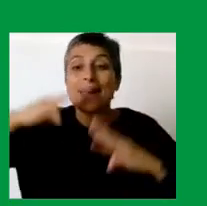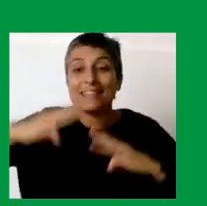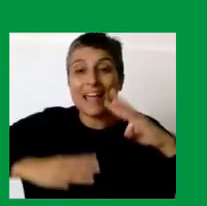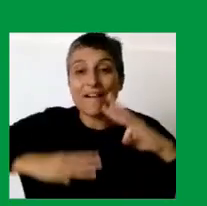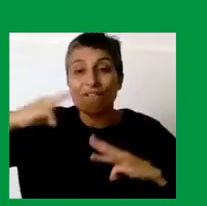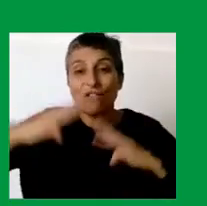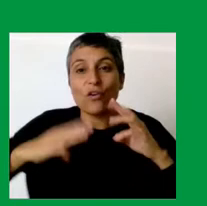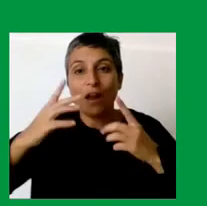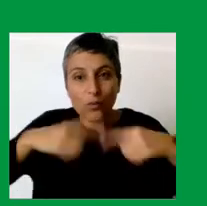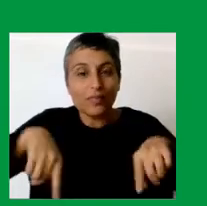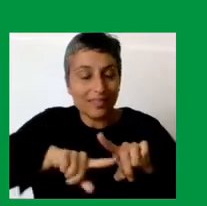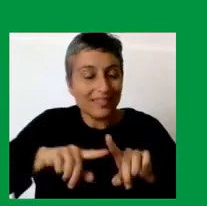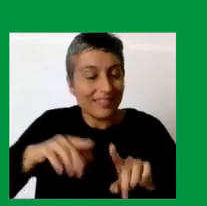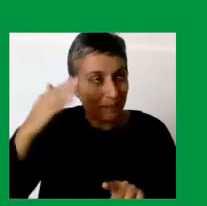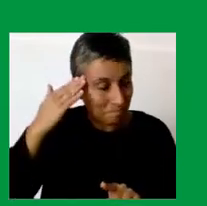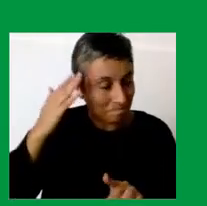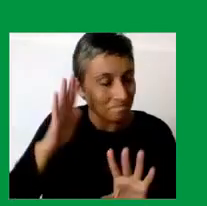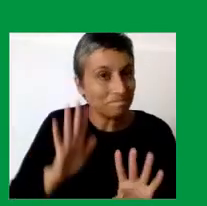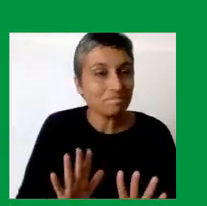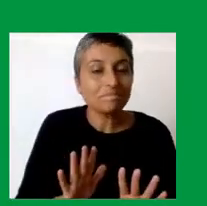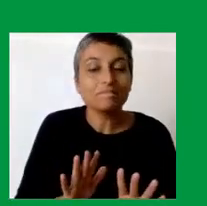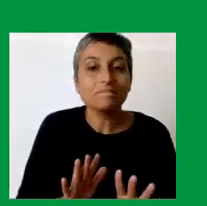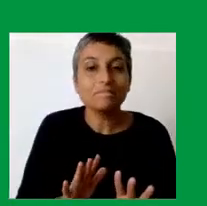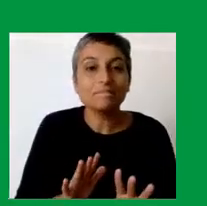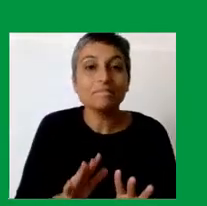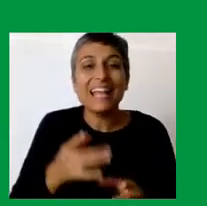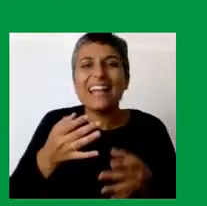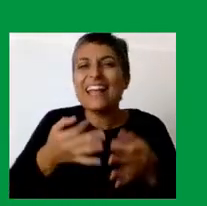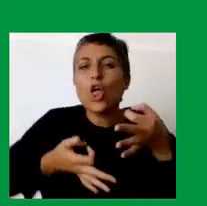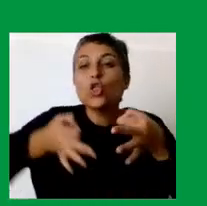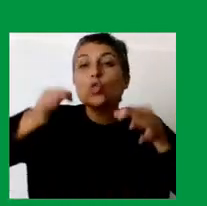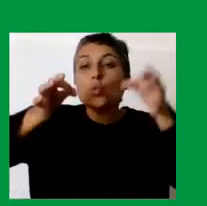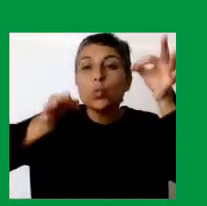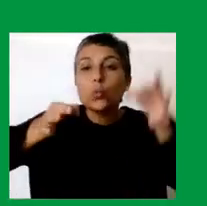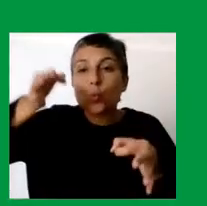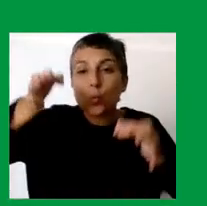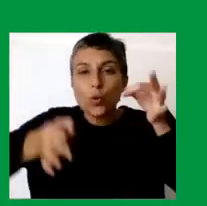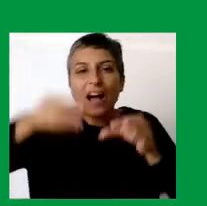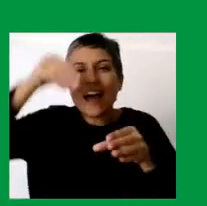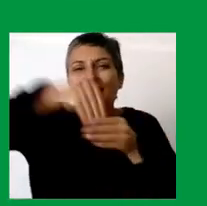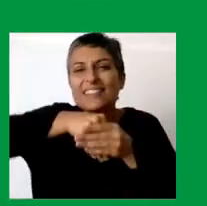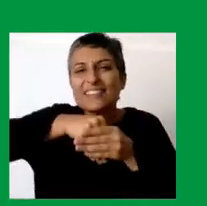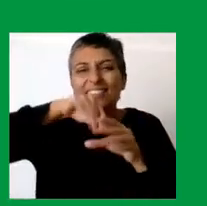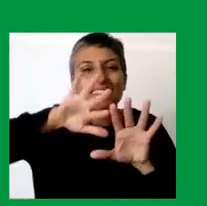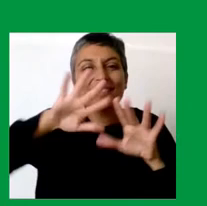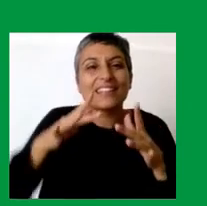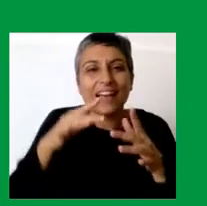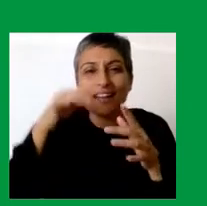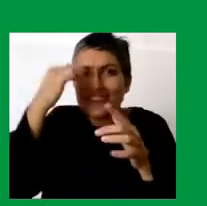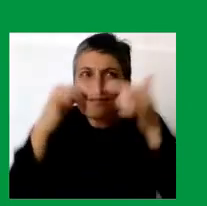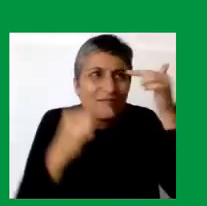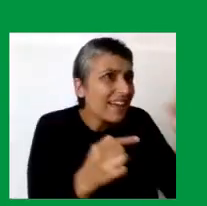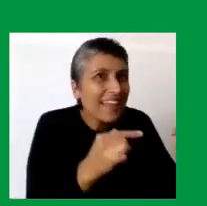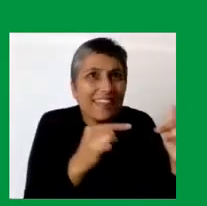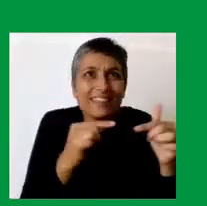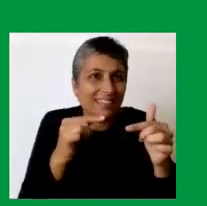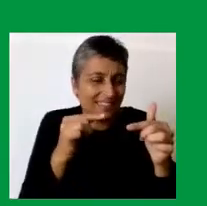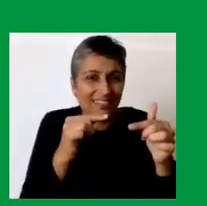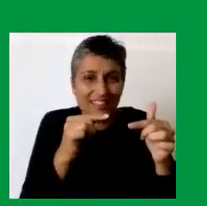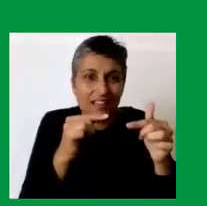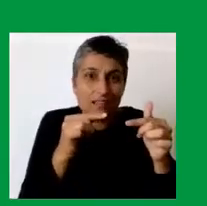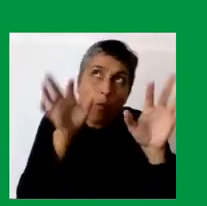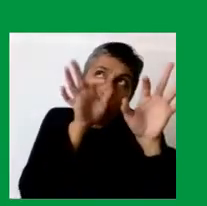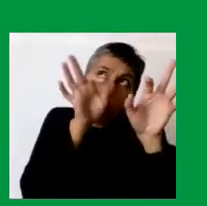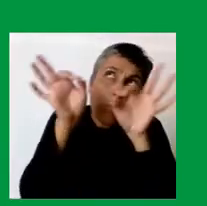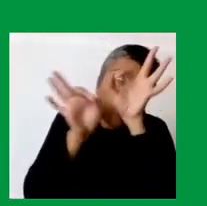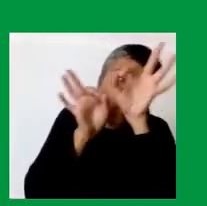hay que tenerla en cuenta, es estos tubos de ensayo, ¿qué tiene dentro? Universos, universitos, diría la escritora